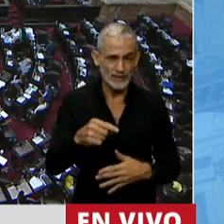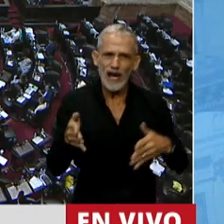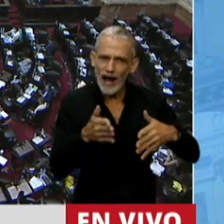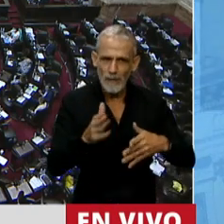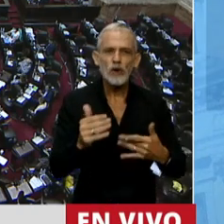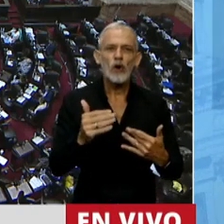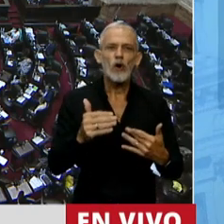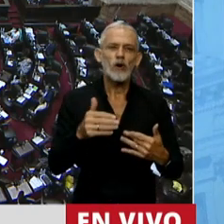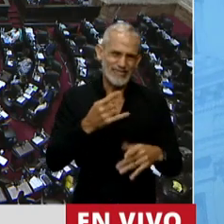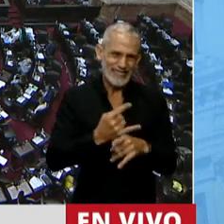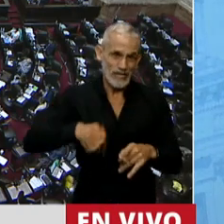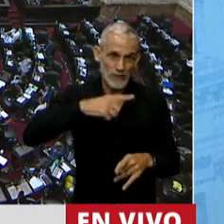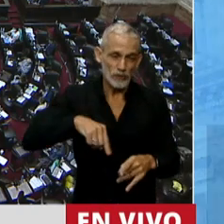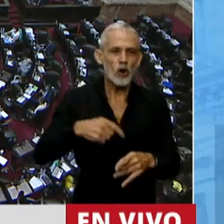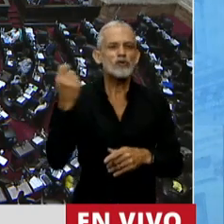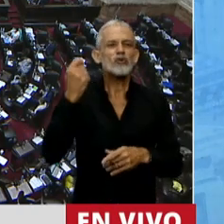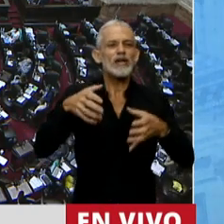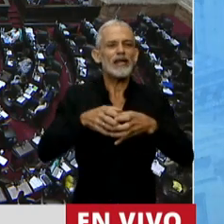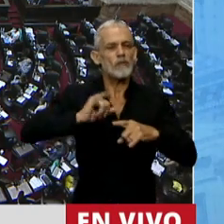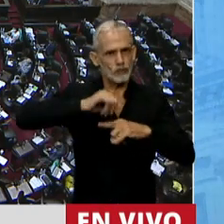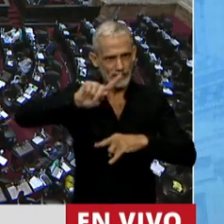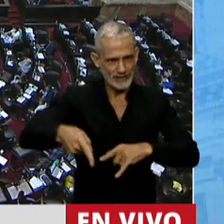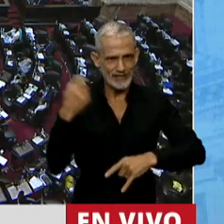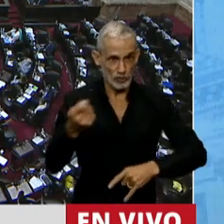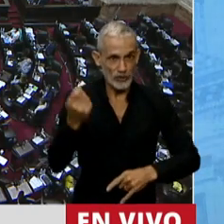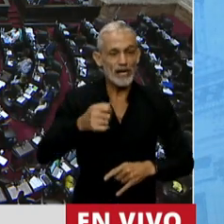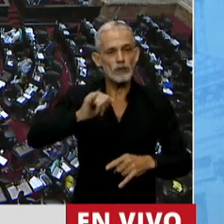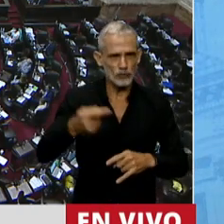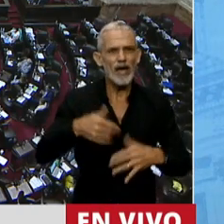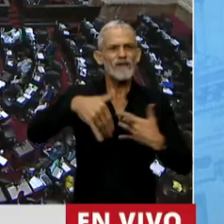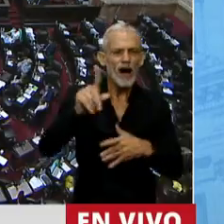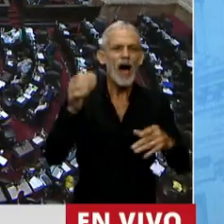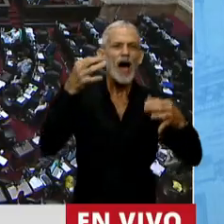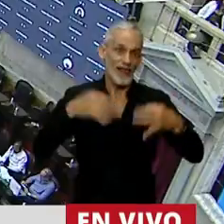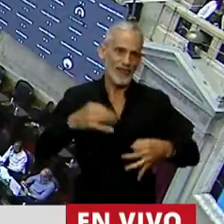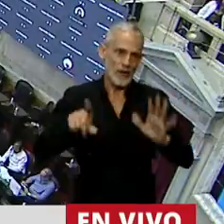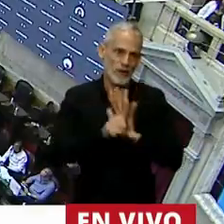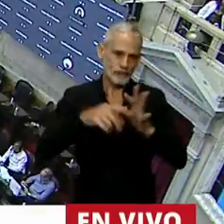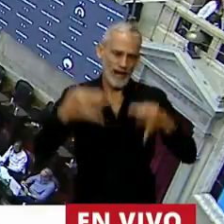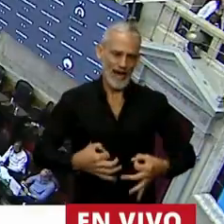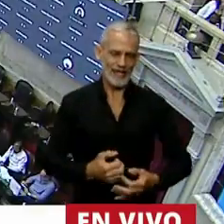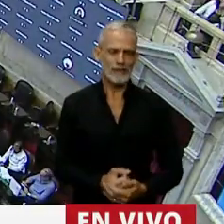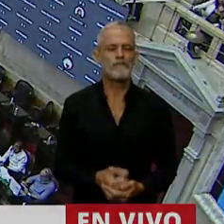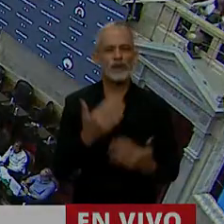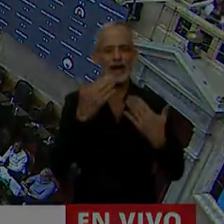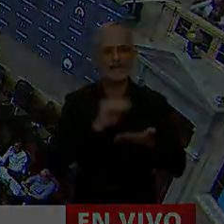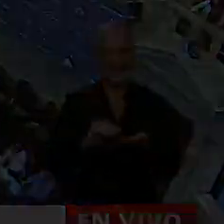camino siempre va a estar el socialismo. Que sea ley. Muchas gracias, presidente. Gracias, diputado.